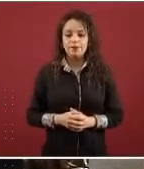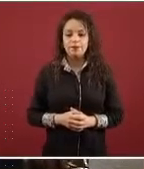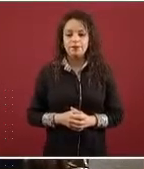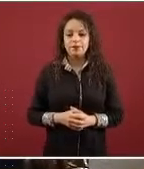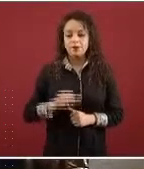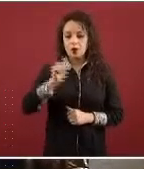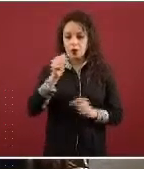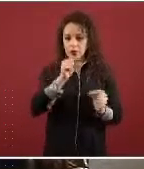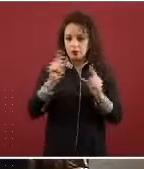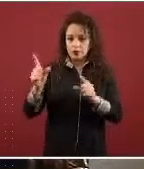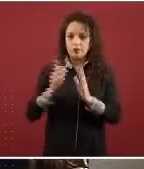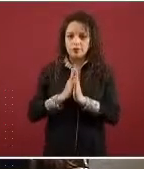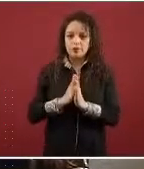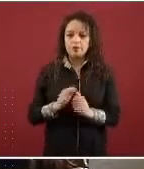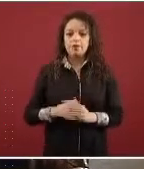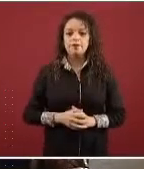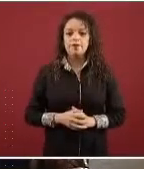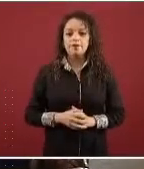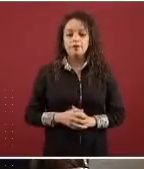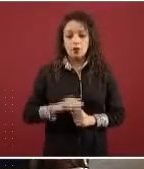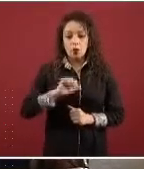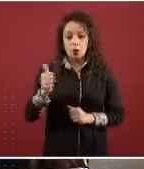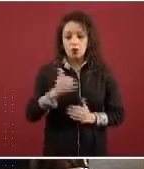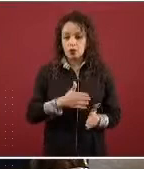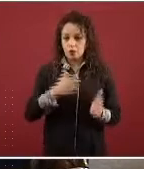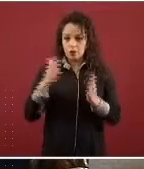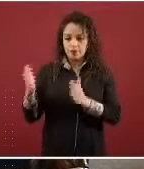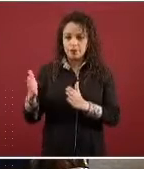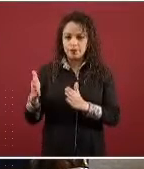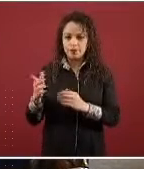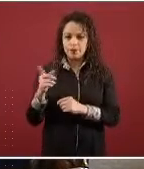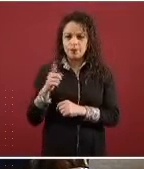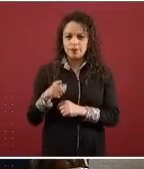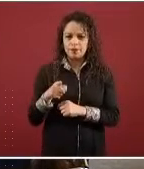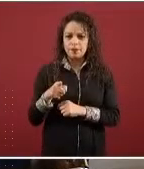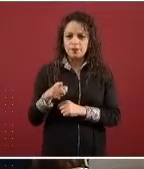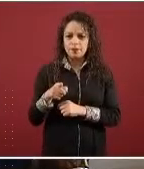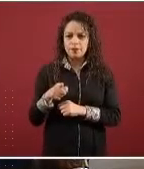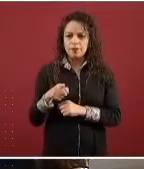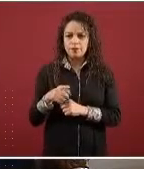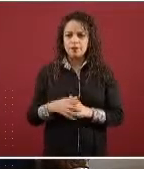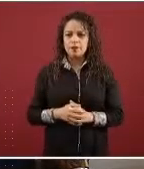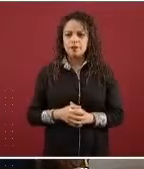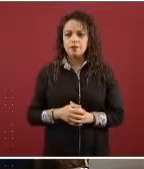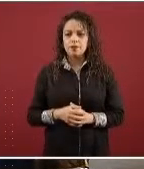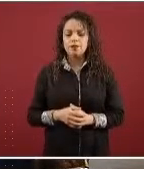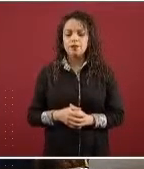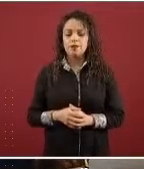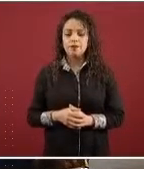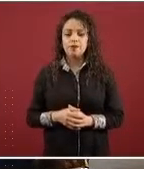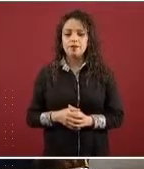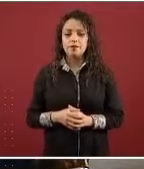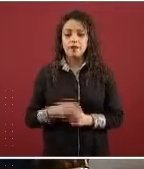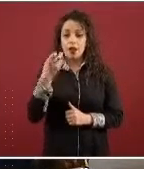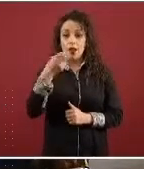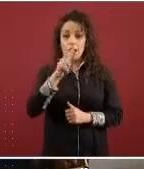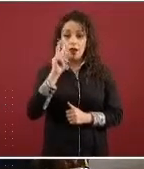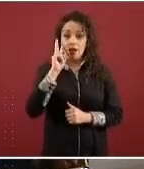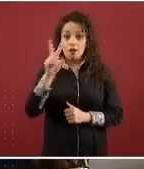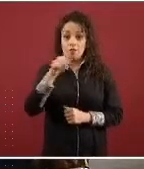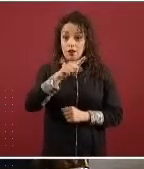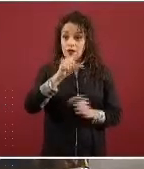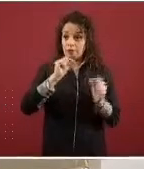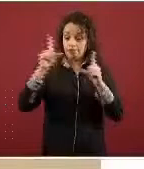por favor, adelante. Esos son los 18. Lo que ustedes ven aquí en esta lámina